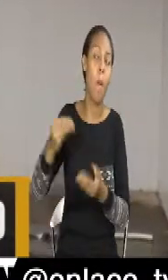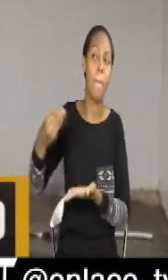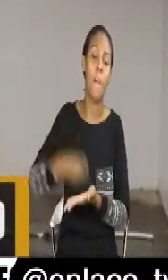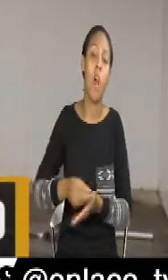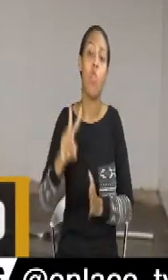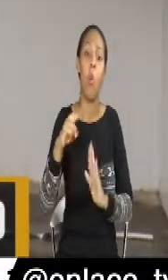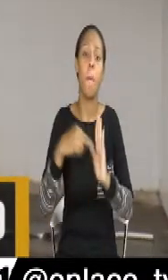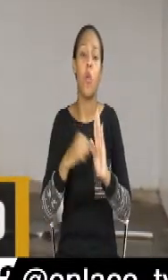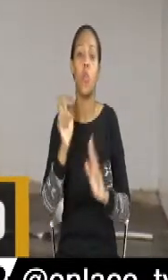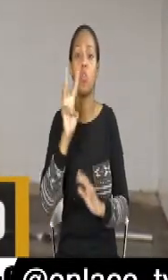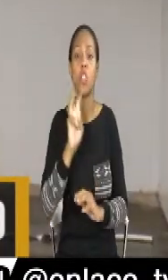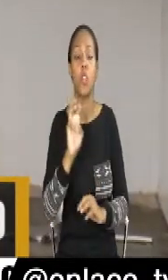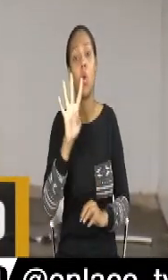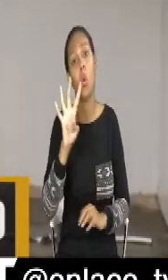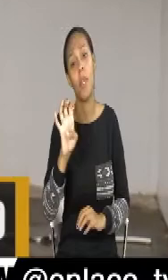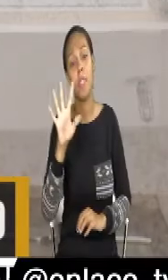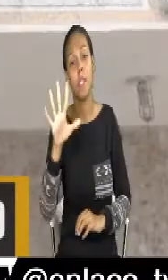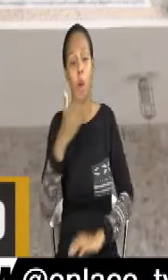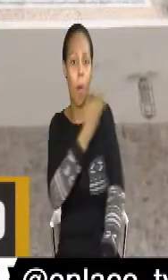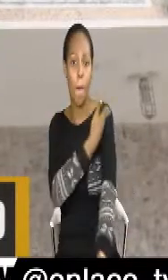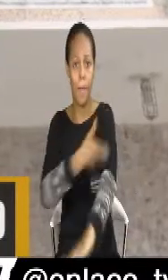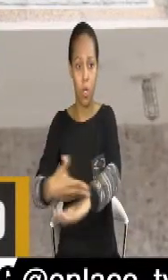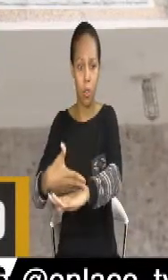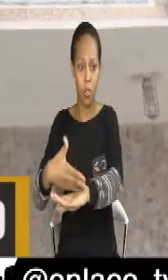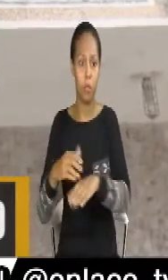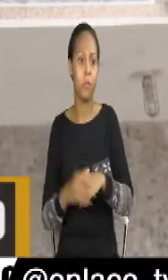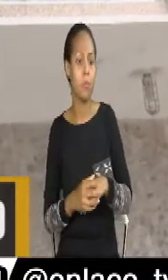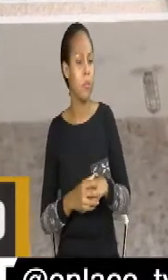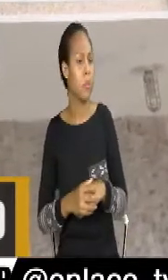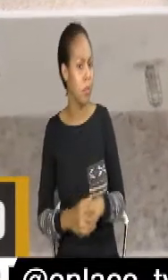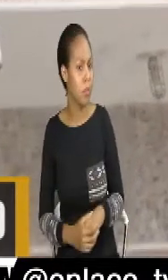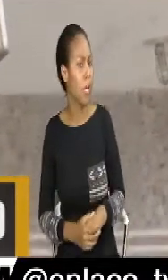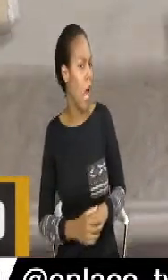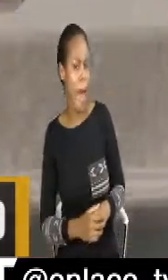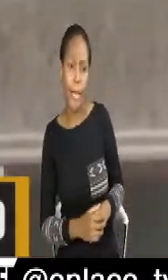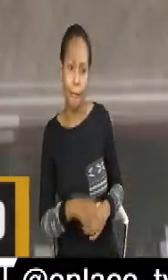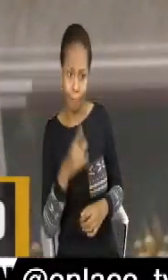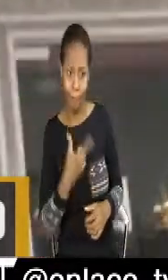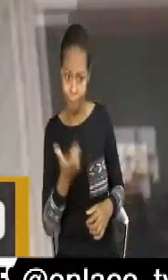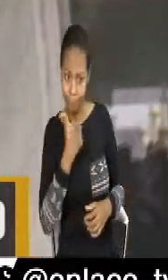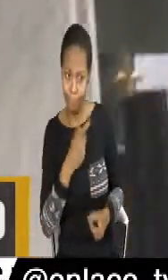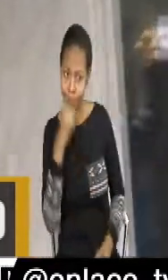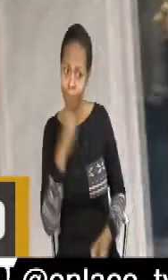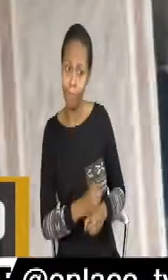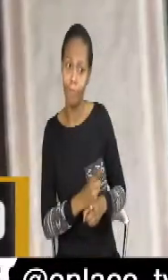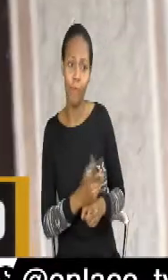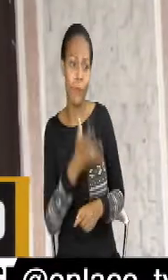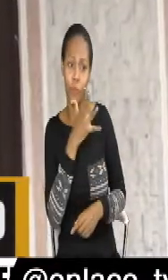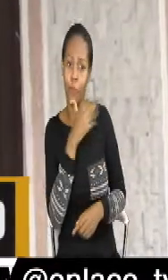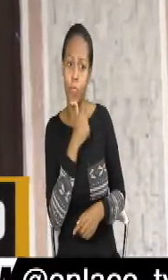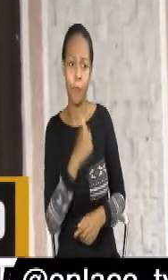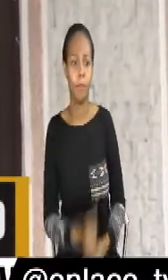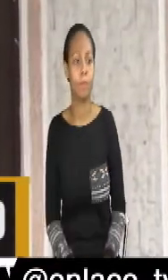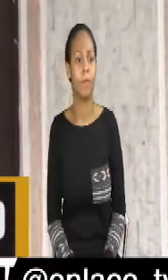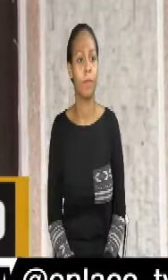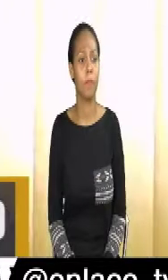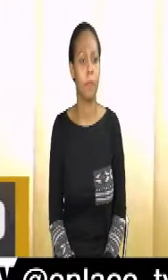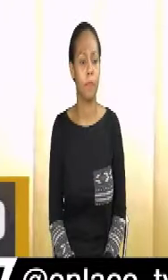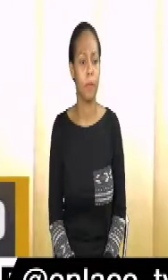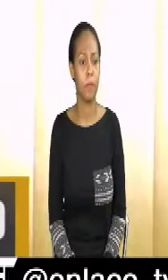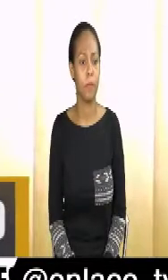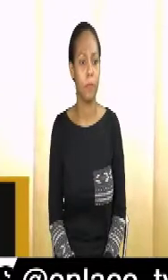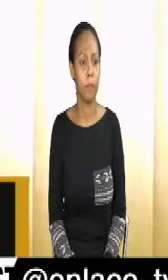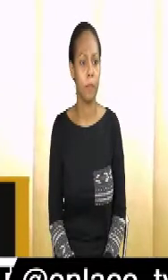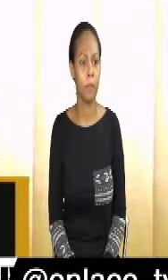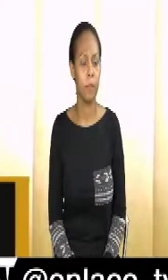2.895 millones. A pesar de los acuerdos de pago suscritos, los mismos no se han cumplido por parte de la EPS. Es decir, que en el último